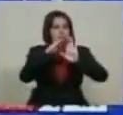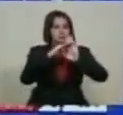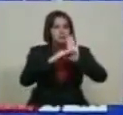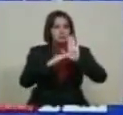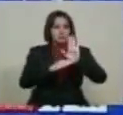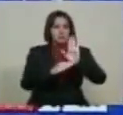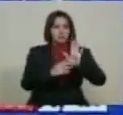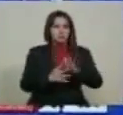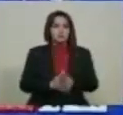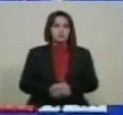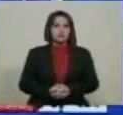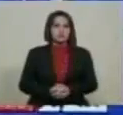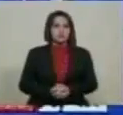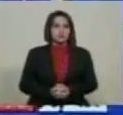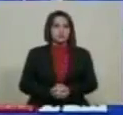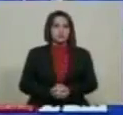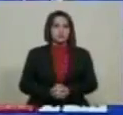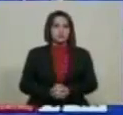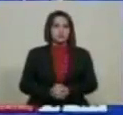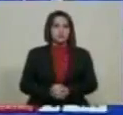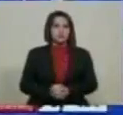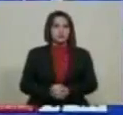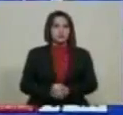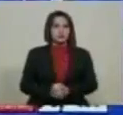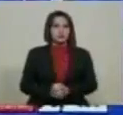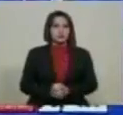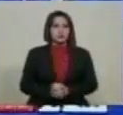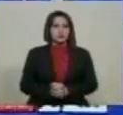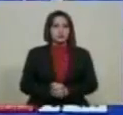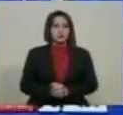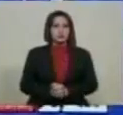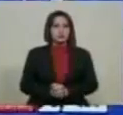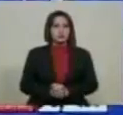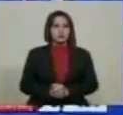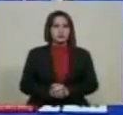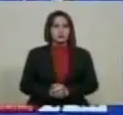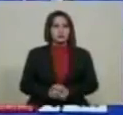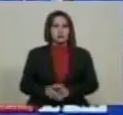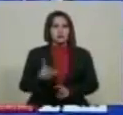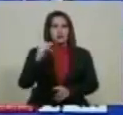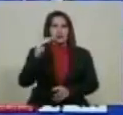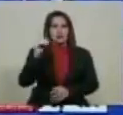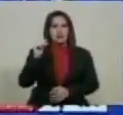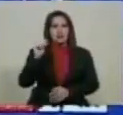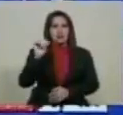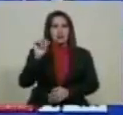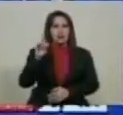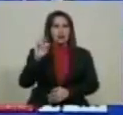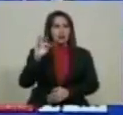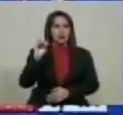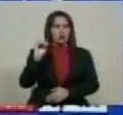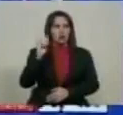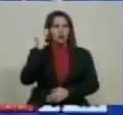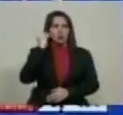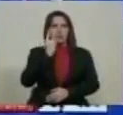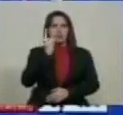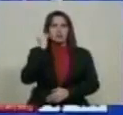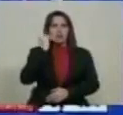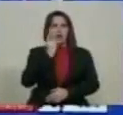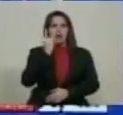compañero Ramón Darío Vivas, vicepresidente de